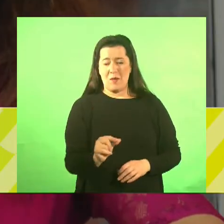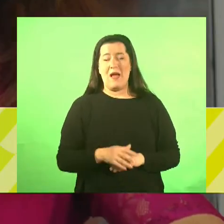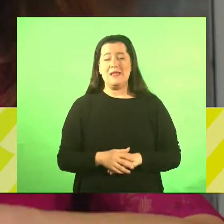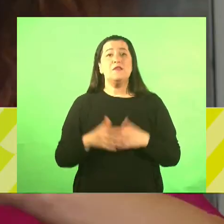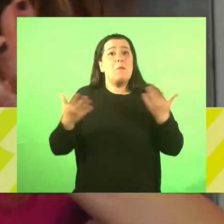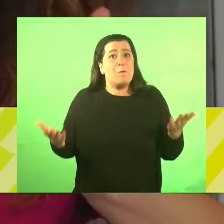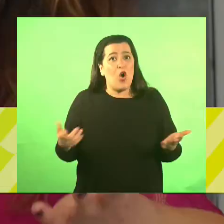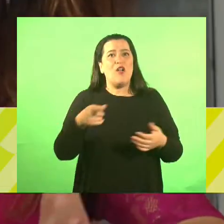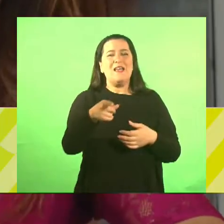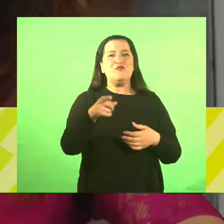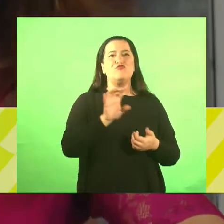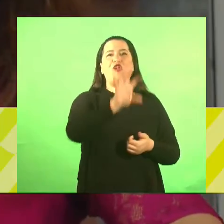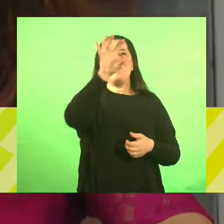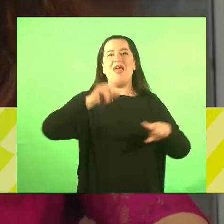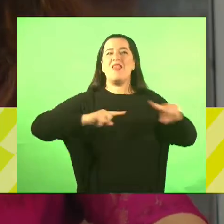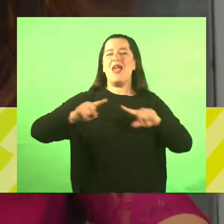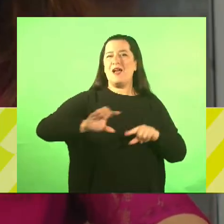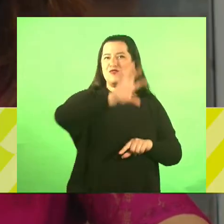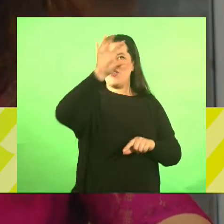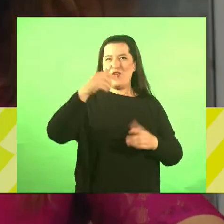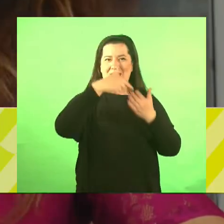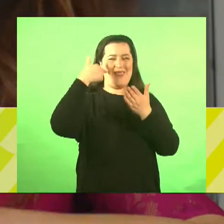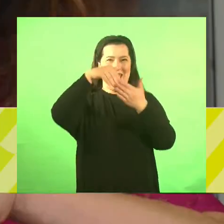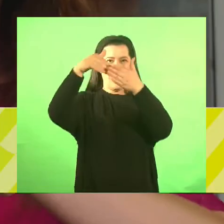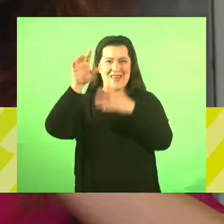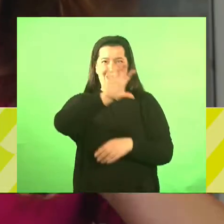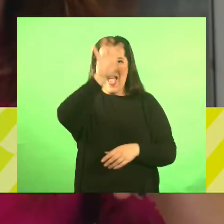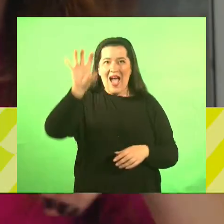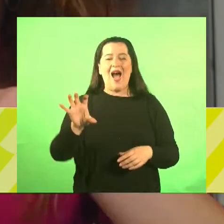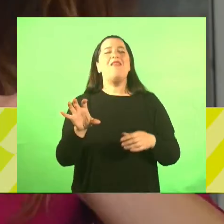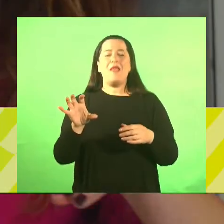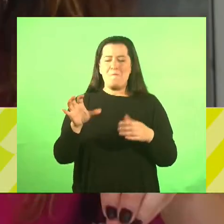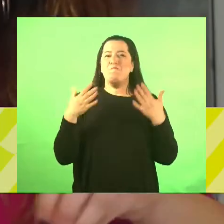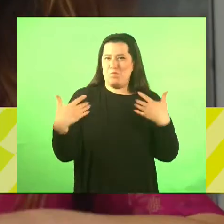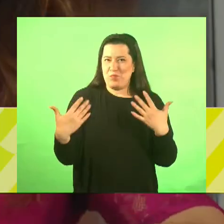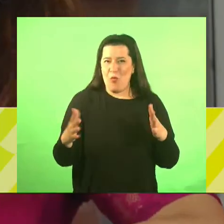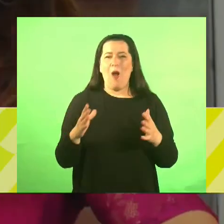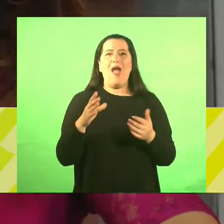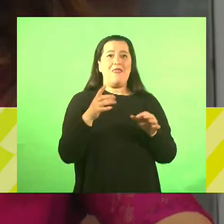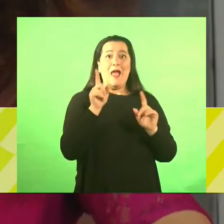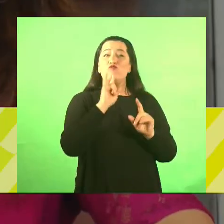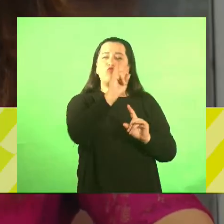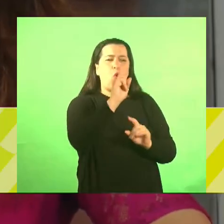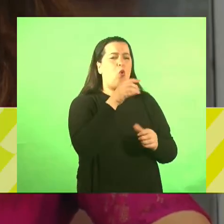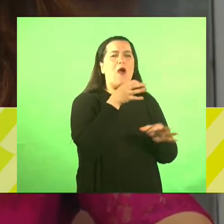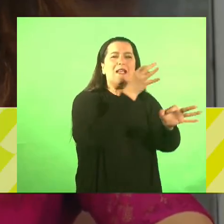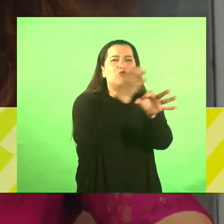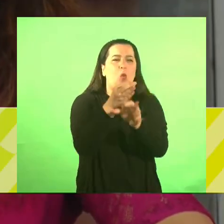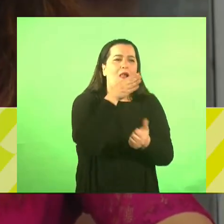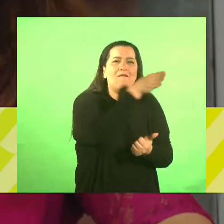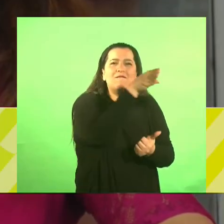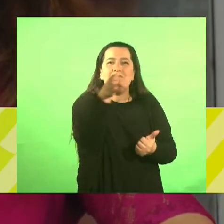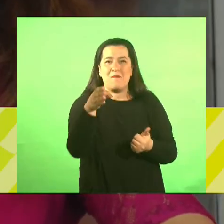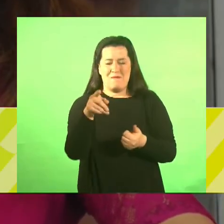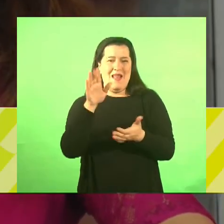eso las delegaciones de todo el país son quienes pueden ir escuela por escuela trabajando en este